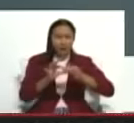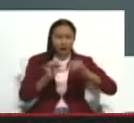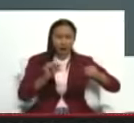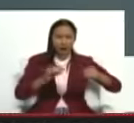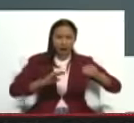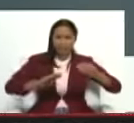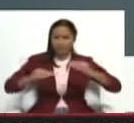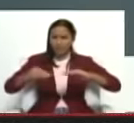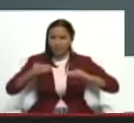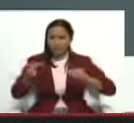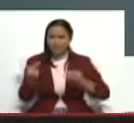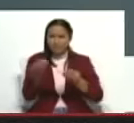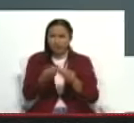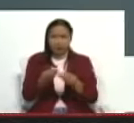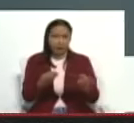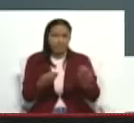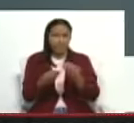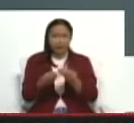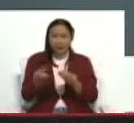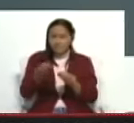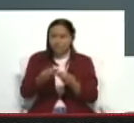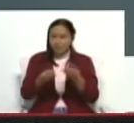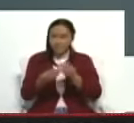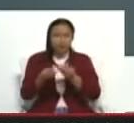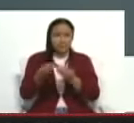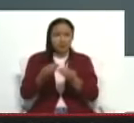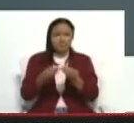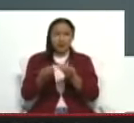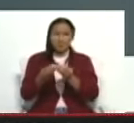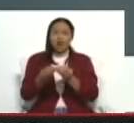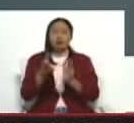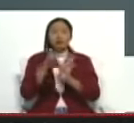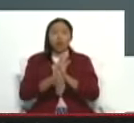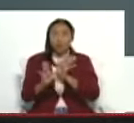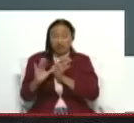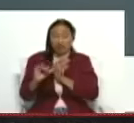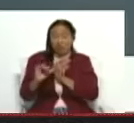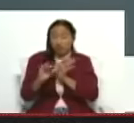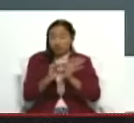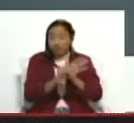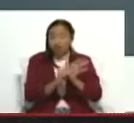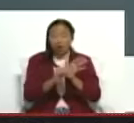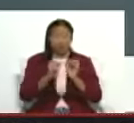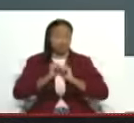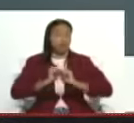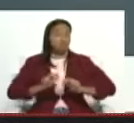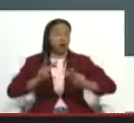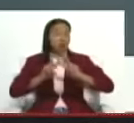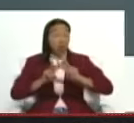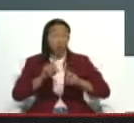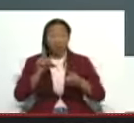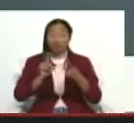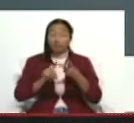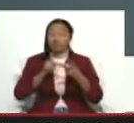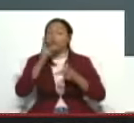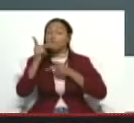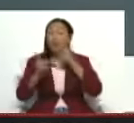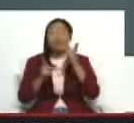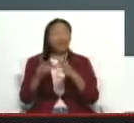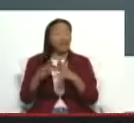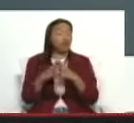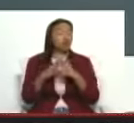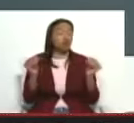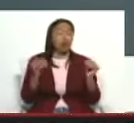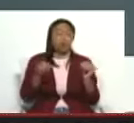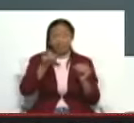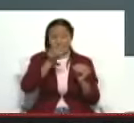traición, de la corrupción moral, política y de todo tipo de estos